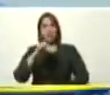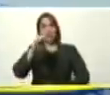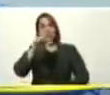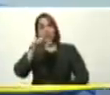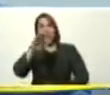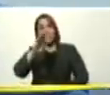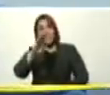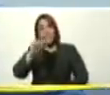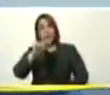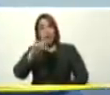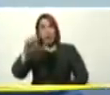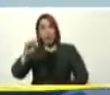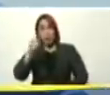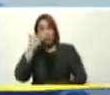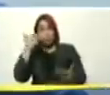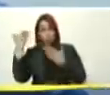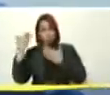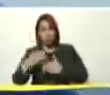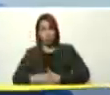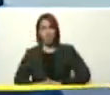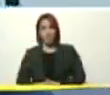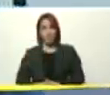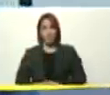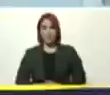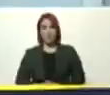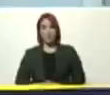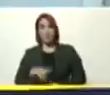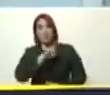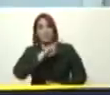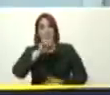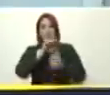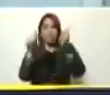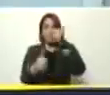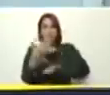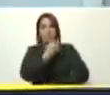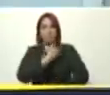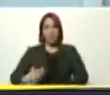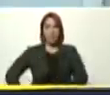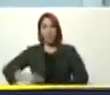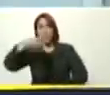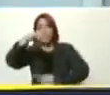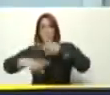Ceballos Ichazo Remigio, al vicepresidente de Planificación,